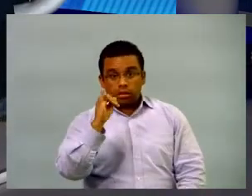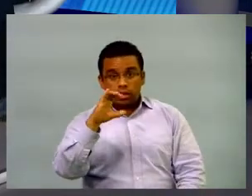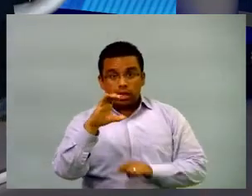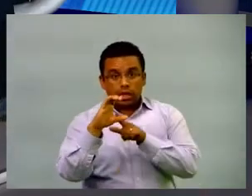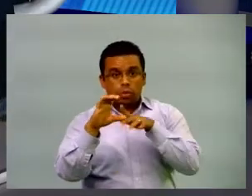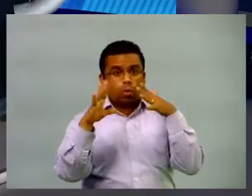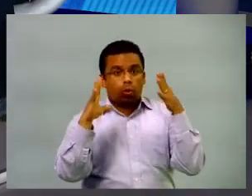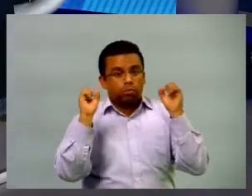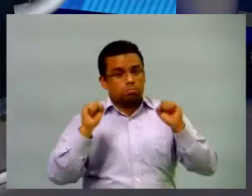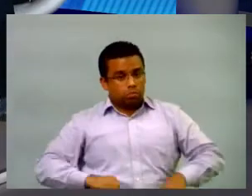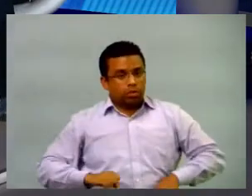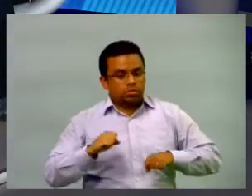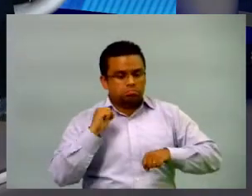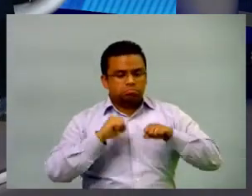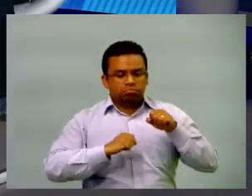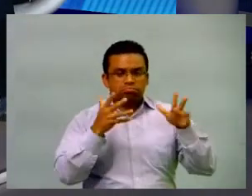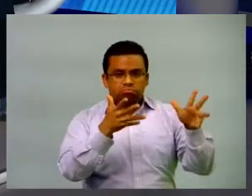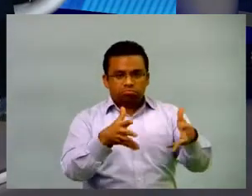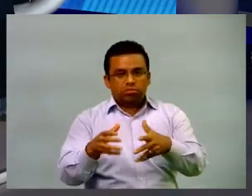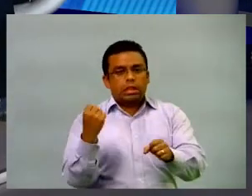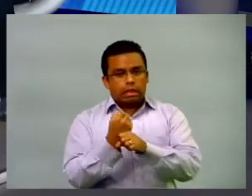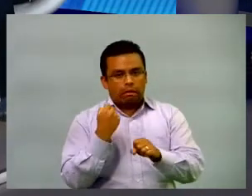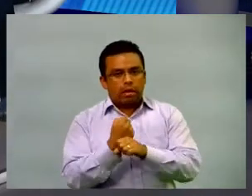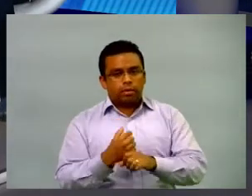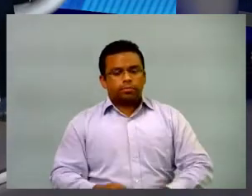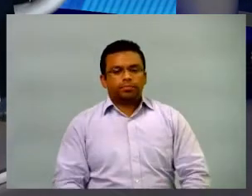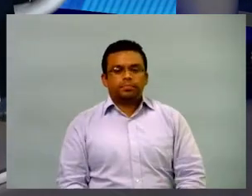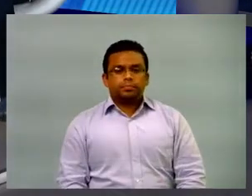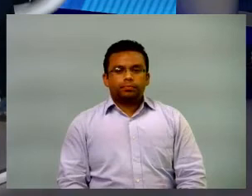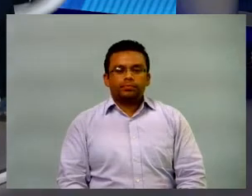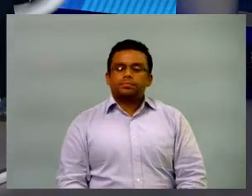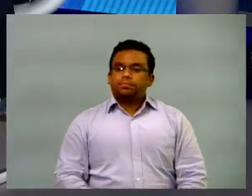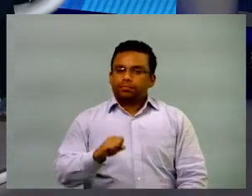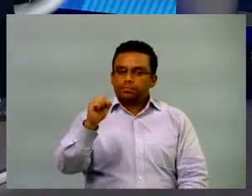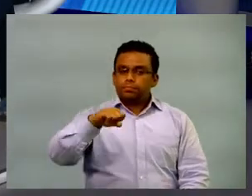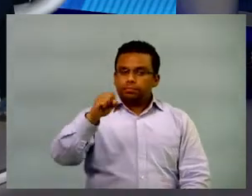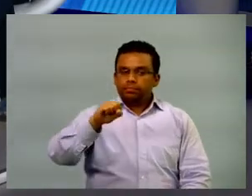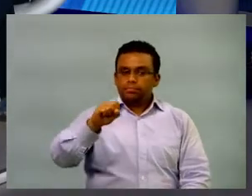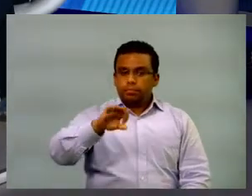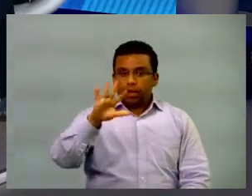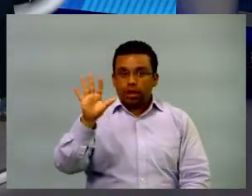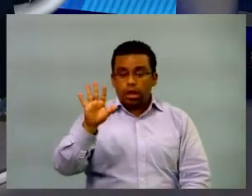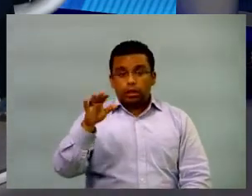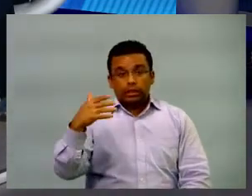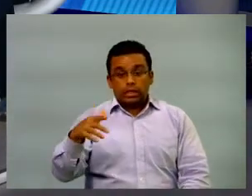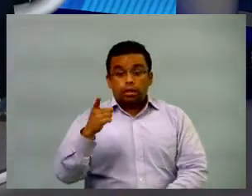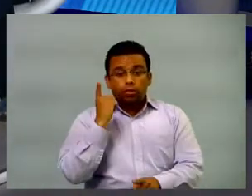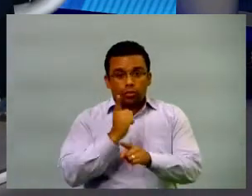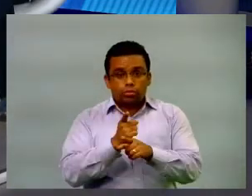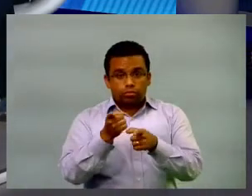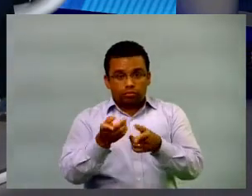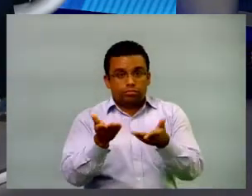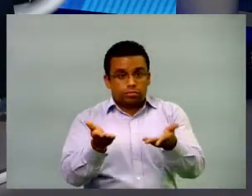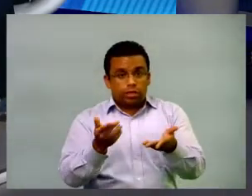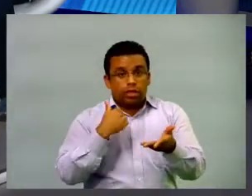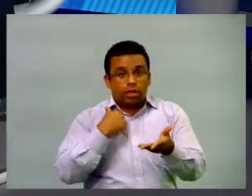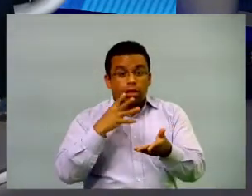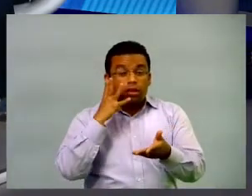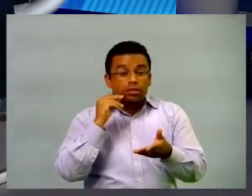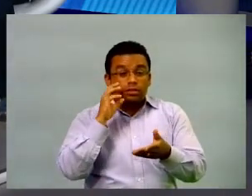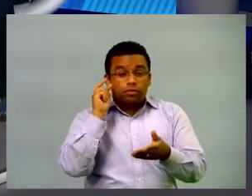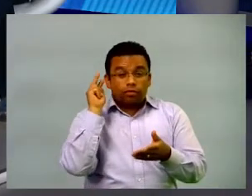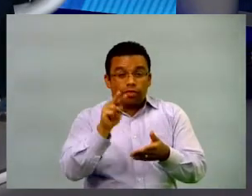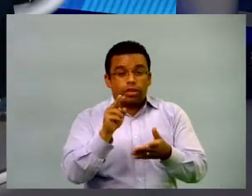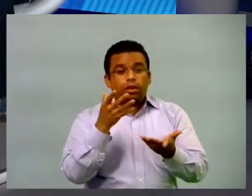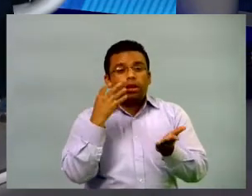posibilidad de enseñar, una posibilidad de trabajar. Así es, Mafe, estamos cumpliendo. Cuando vemos experiencias no solo de las capitales